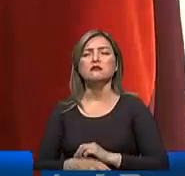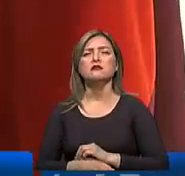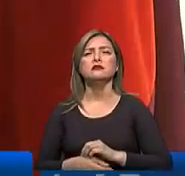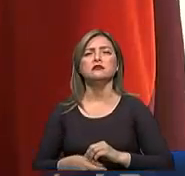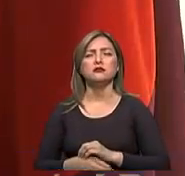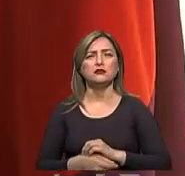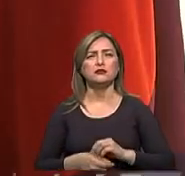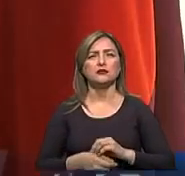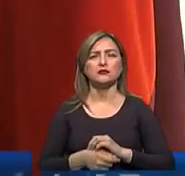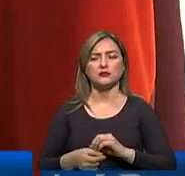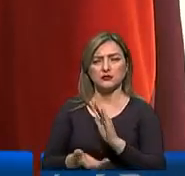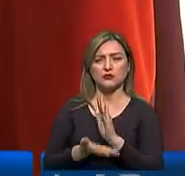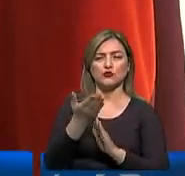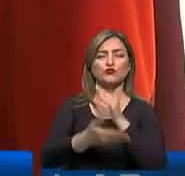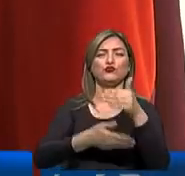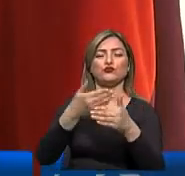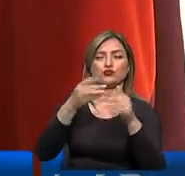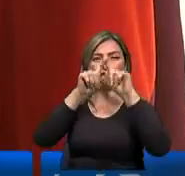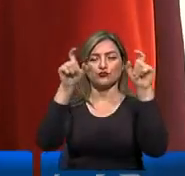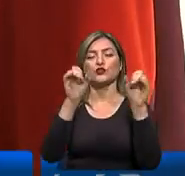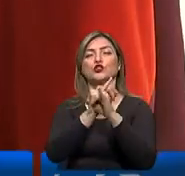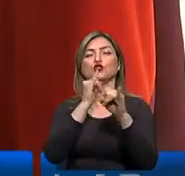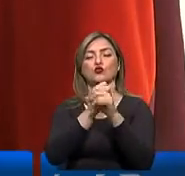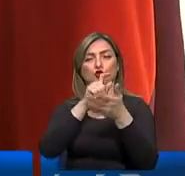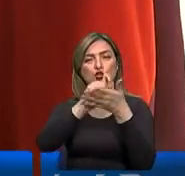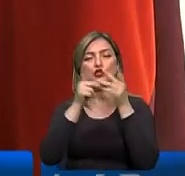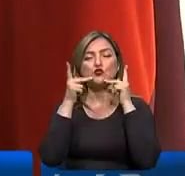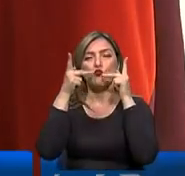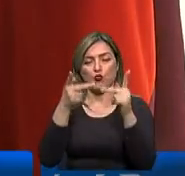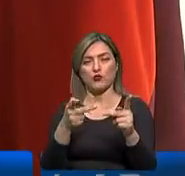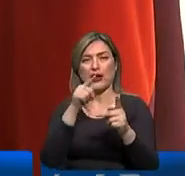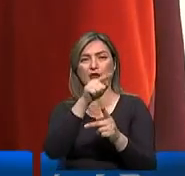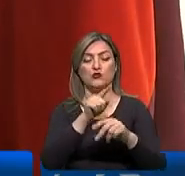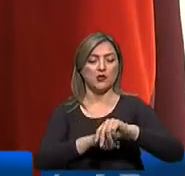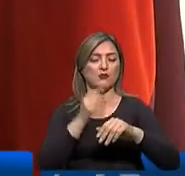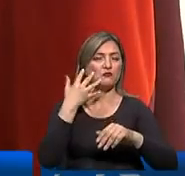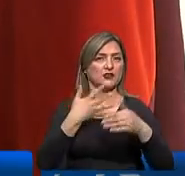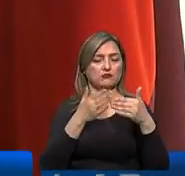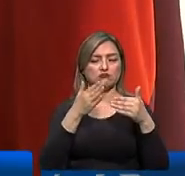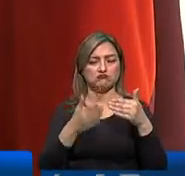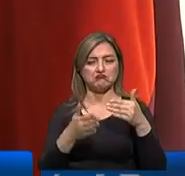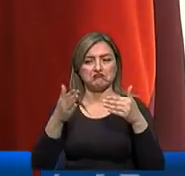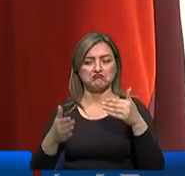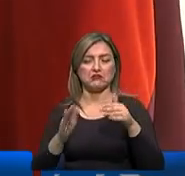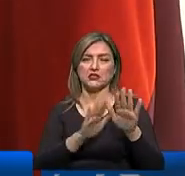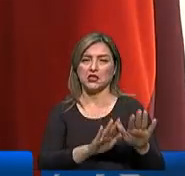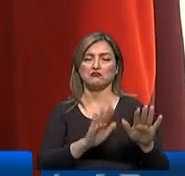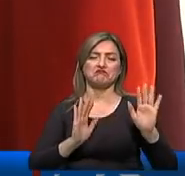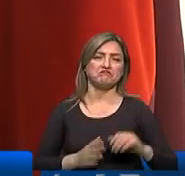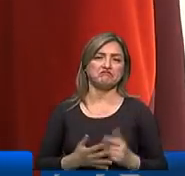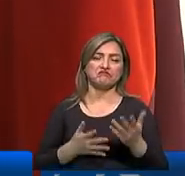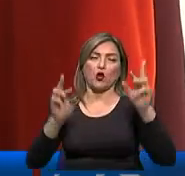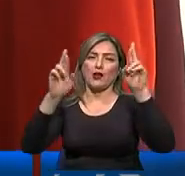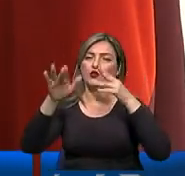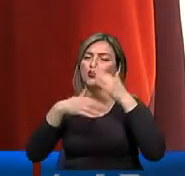subir esos procesos al CERCO y en el CERCO son plazos que ellos tienen establecidos, ¿no es cierto? Esperemos que todo esté,